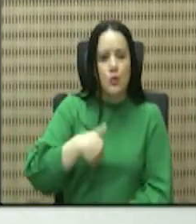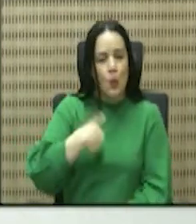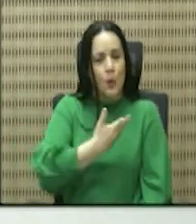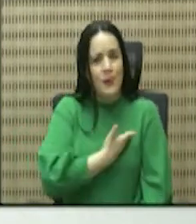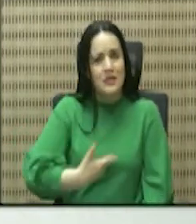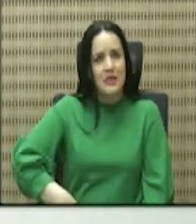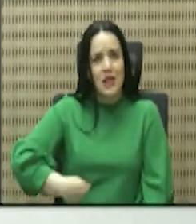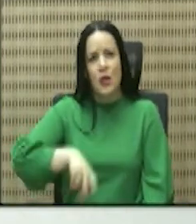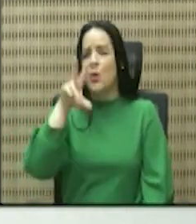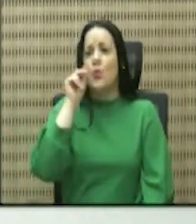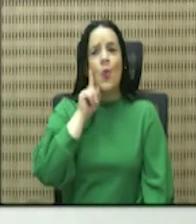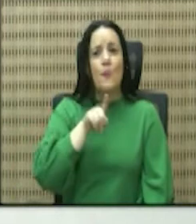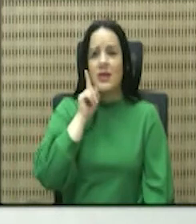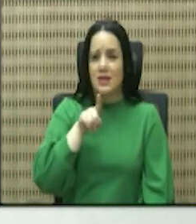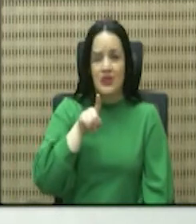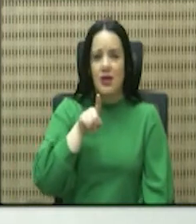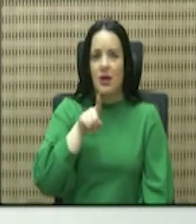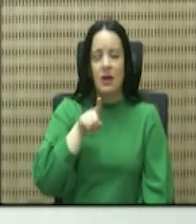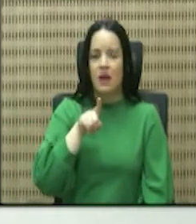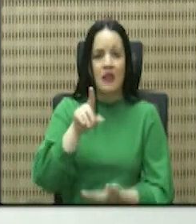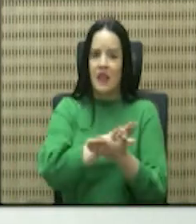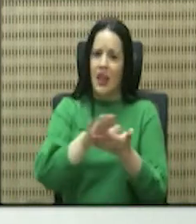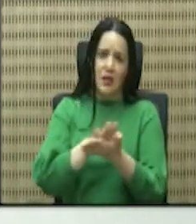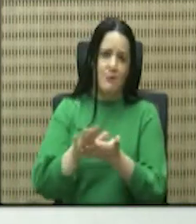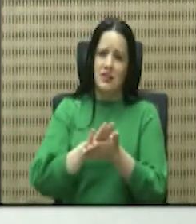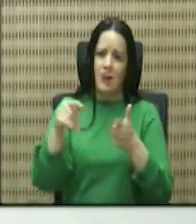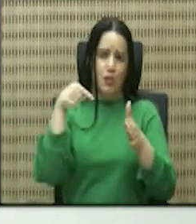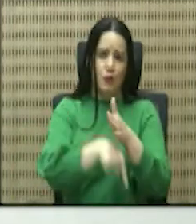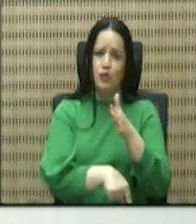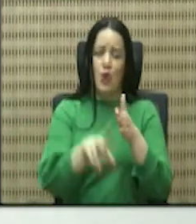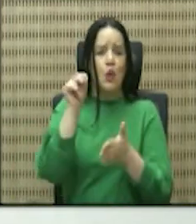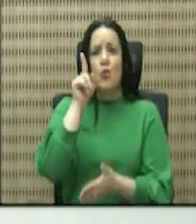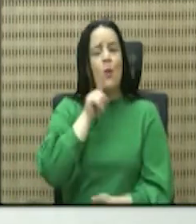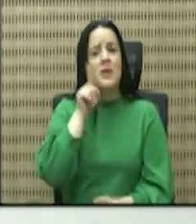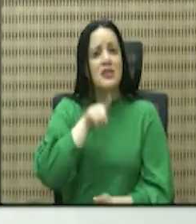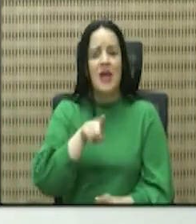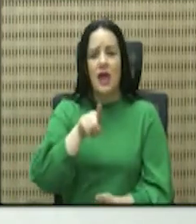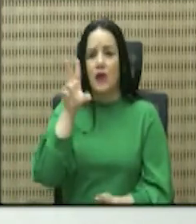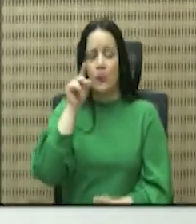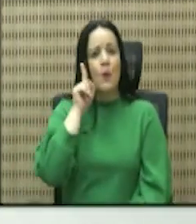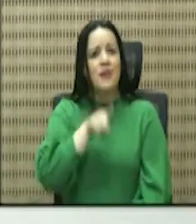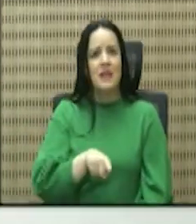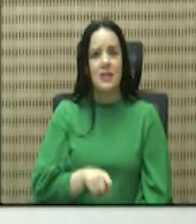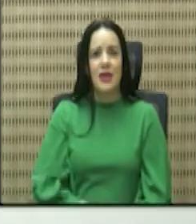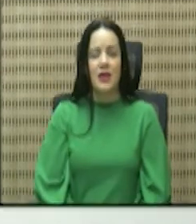no mienta de la limpieza profunda no mienta no mienta